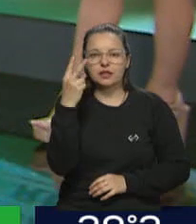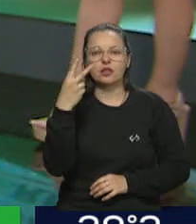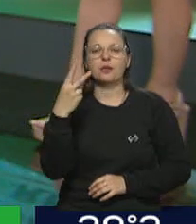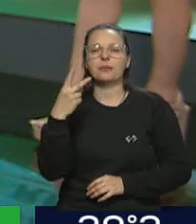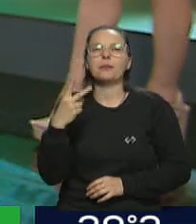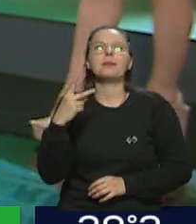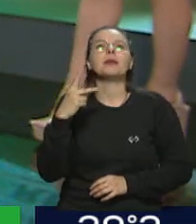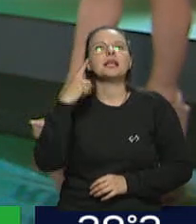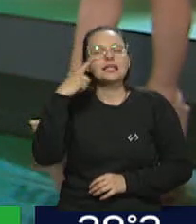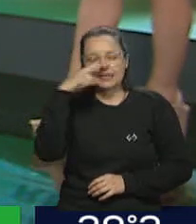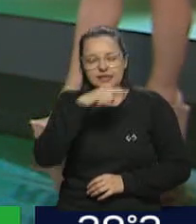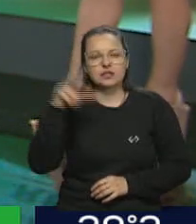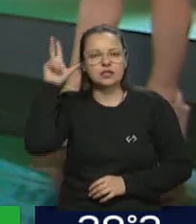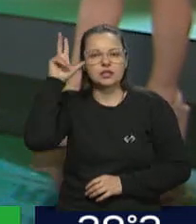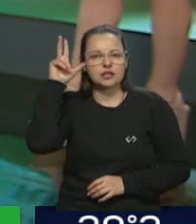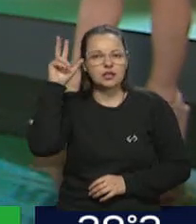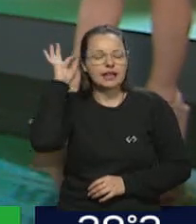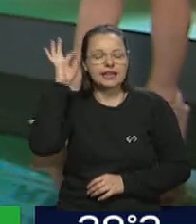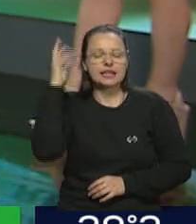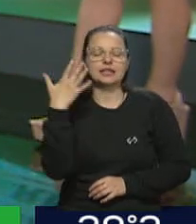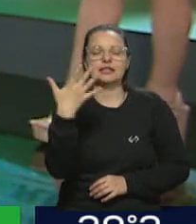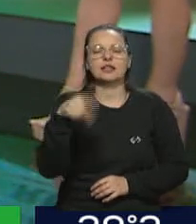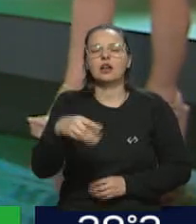22.735, por un monto total de